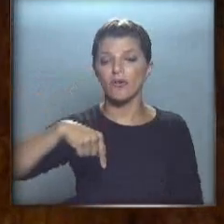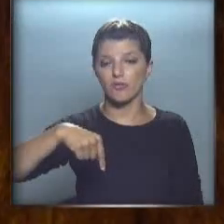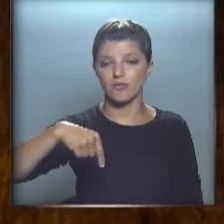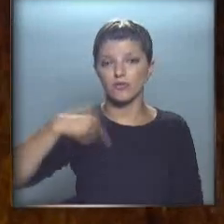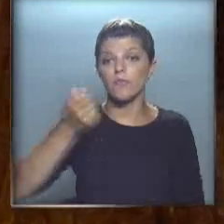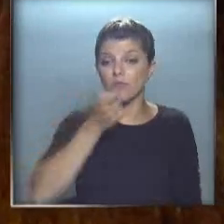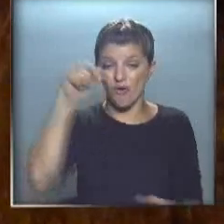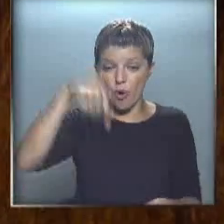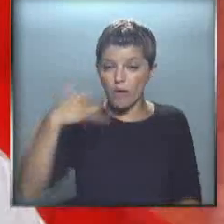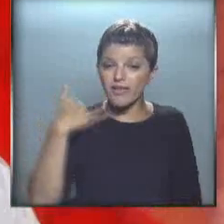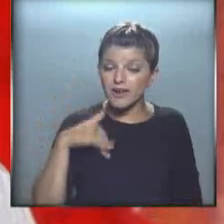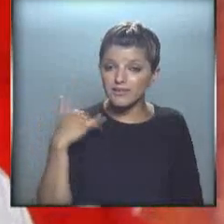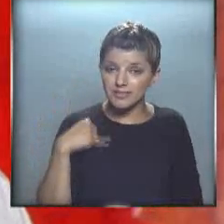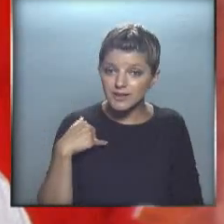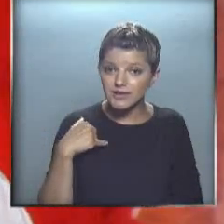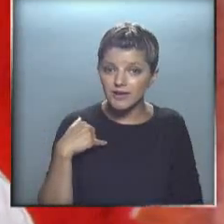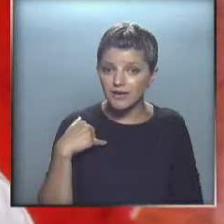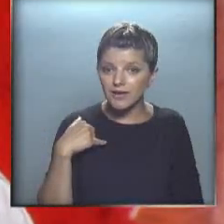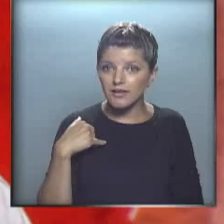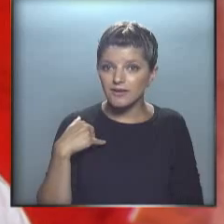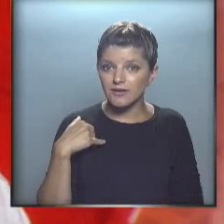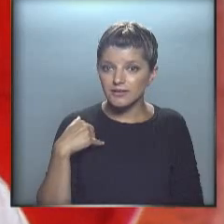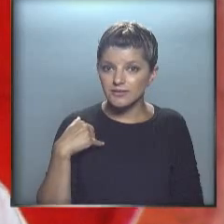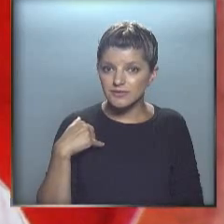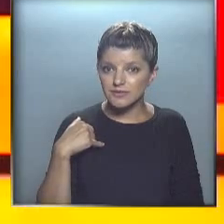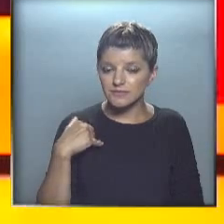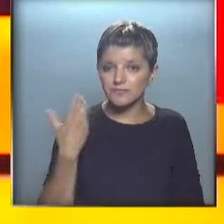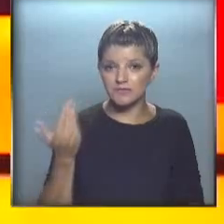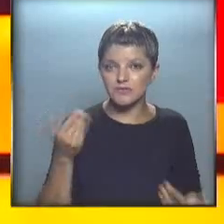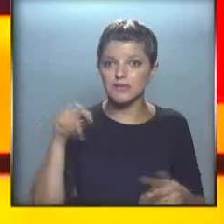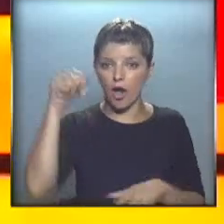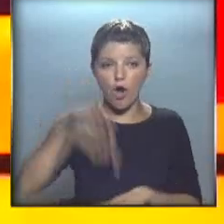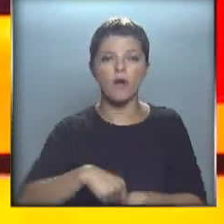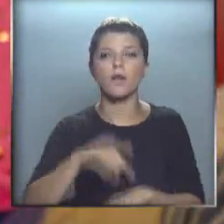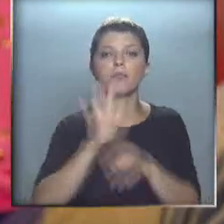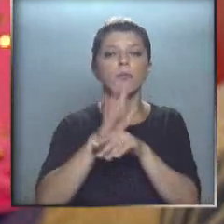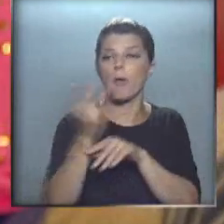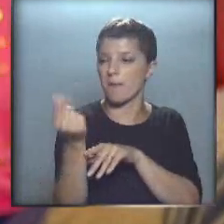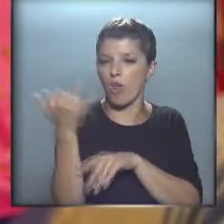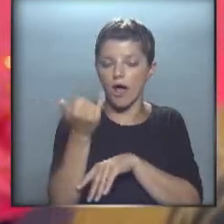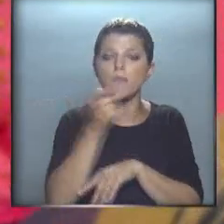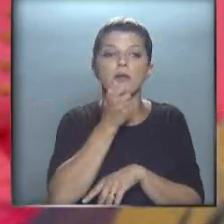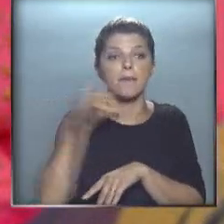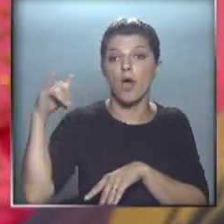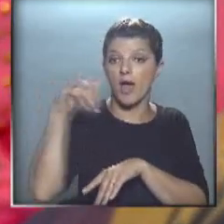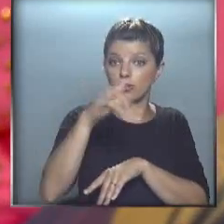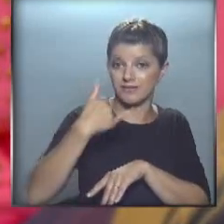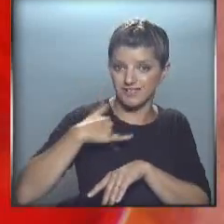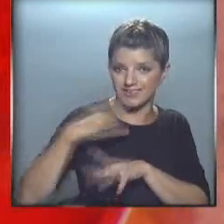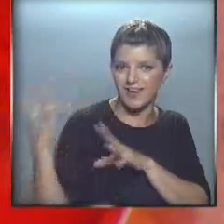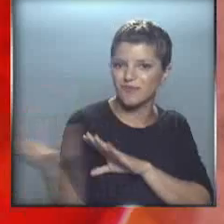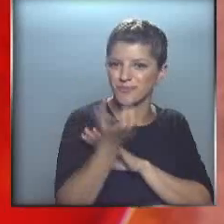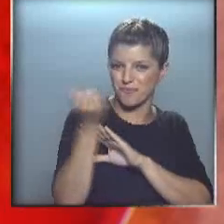una Argentina donde volvimos a poner en valor aerolíneas argentinas, donde volvimos a poner en valor